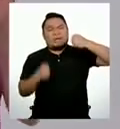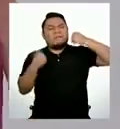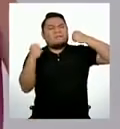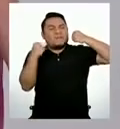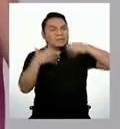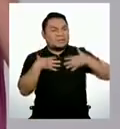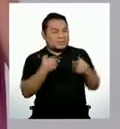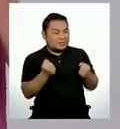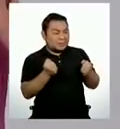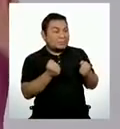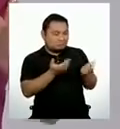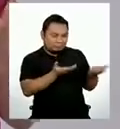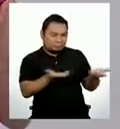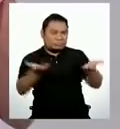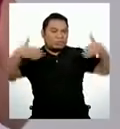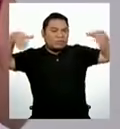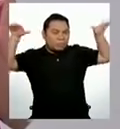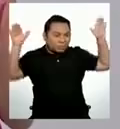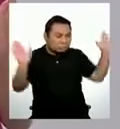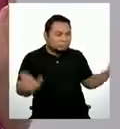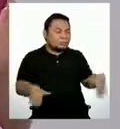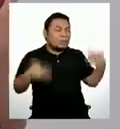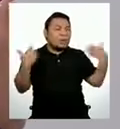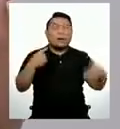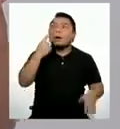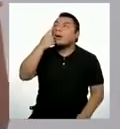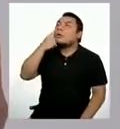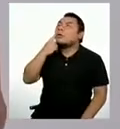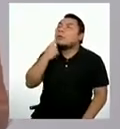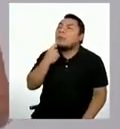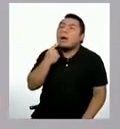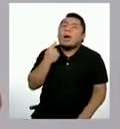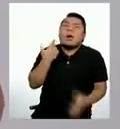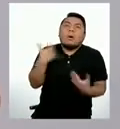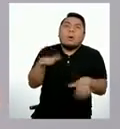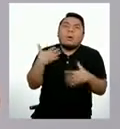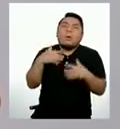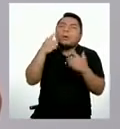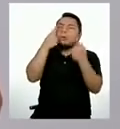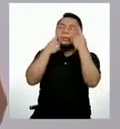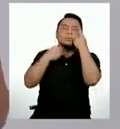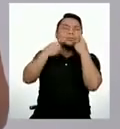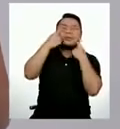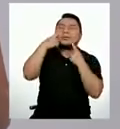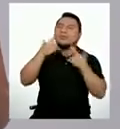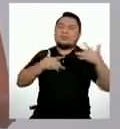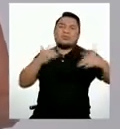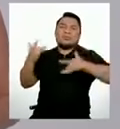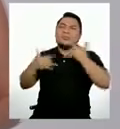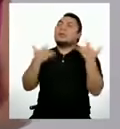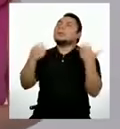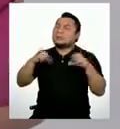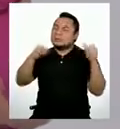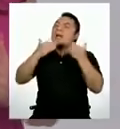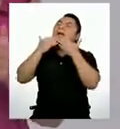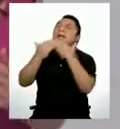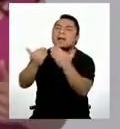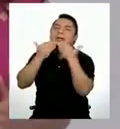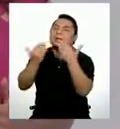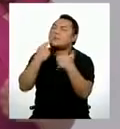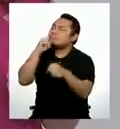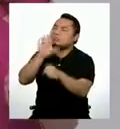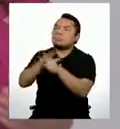El hombre con lágrimas en los ojos por la emoción le dijo. Lo prometo, buen espíritu.